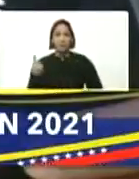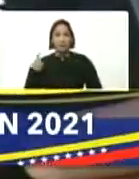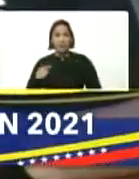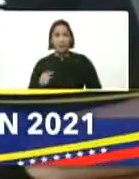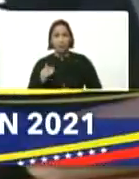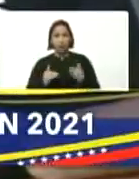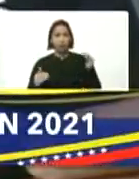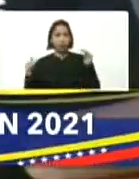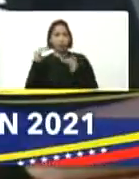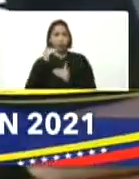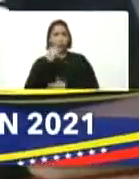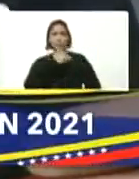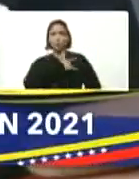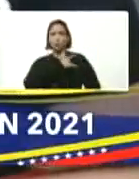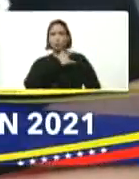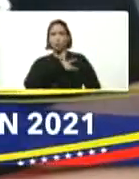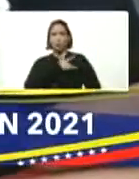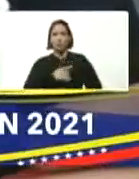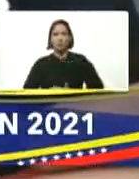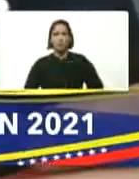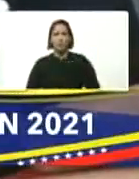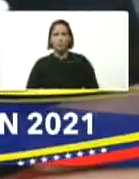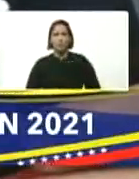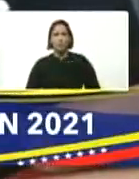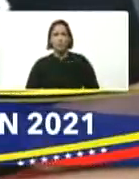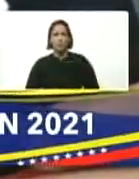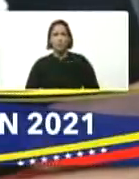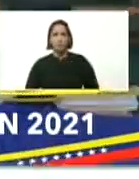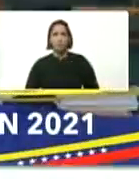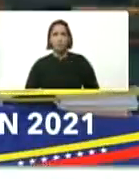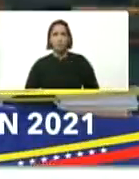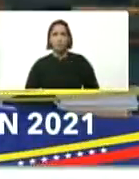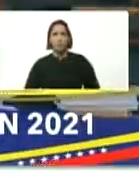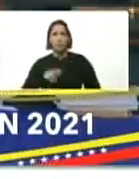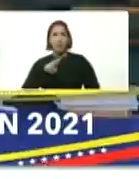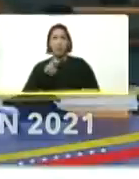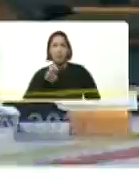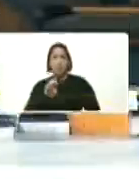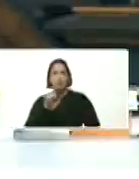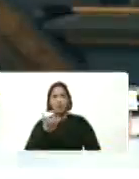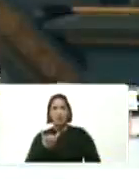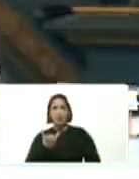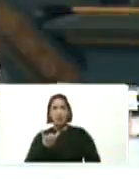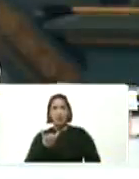la Universidad del Rey Juan Carlos.